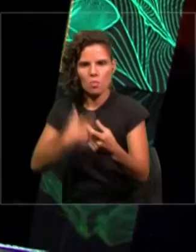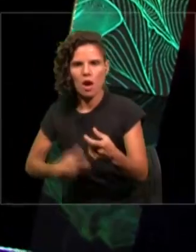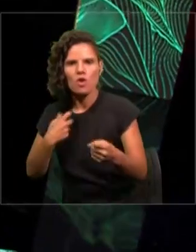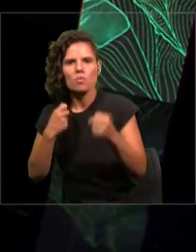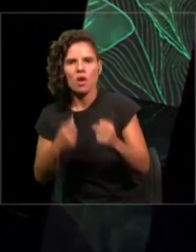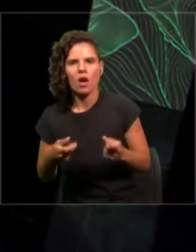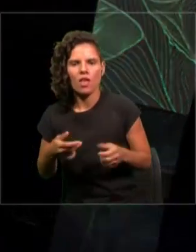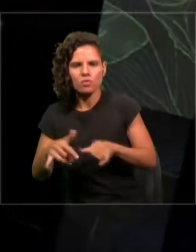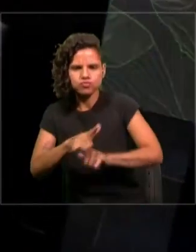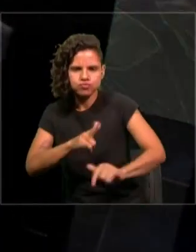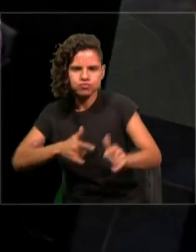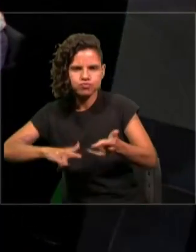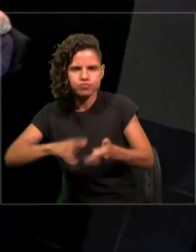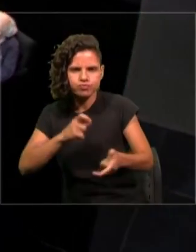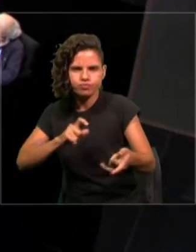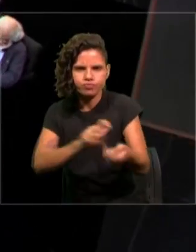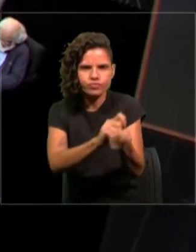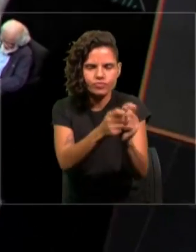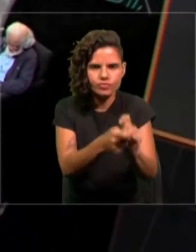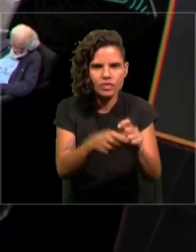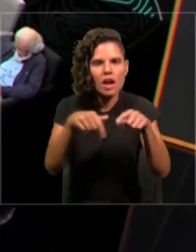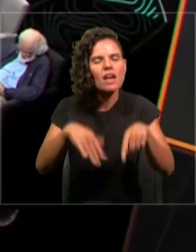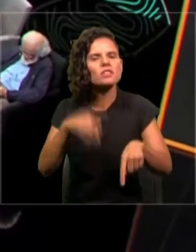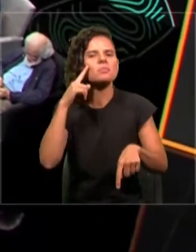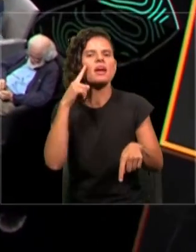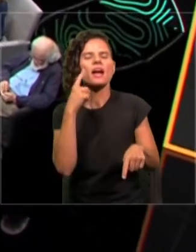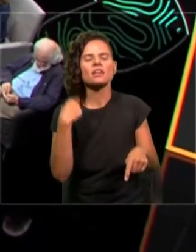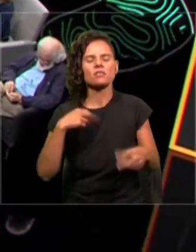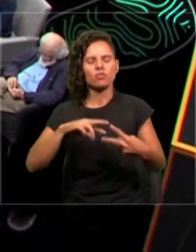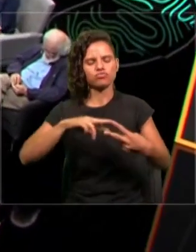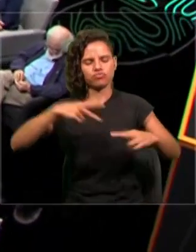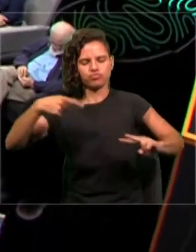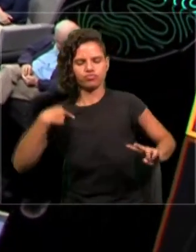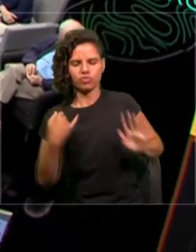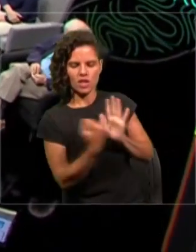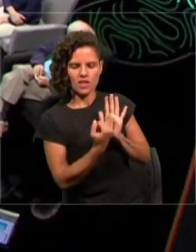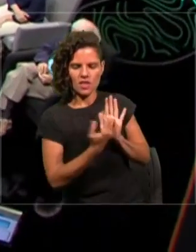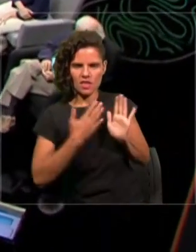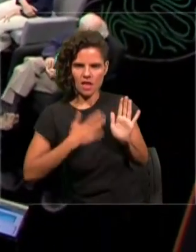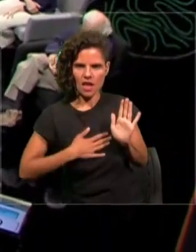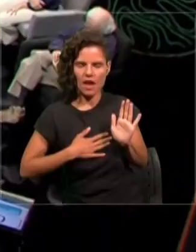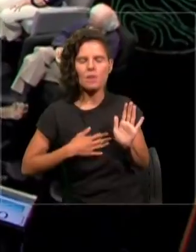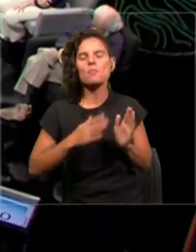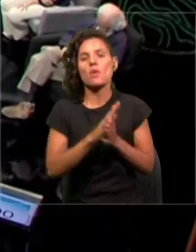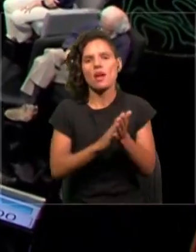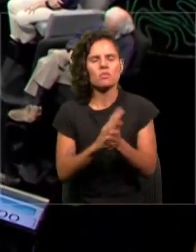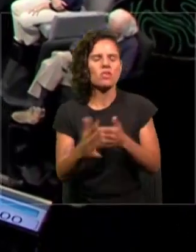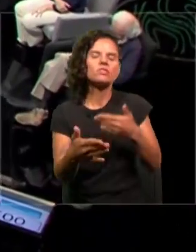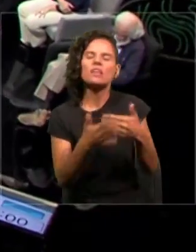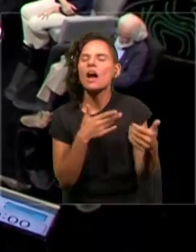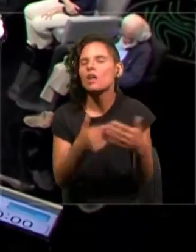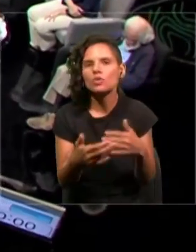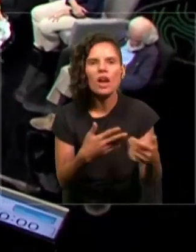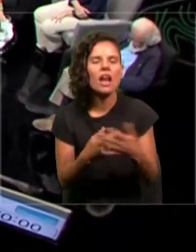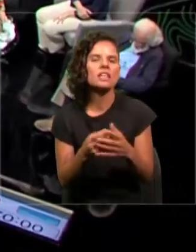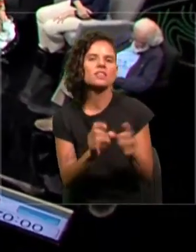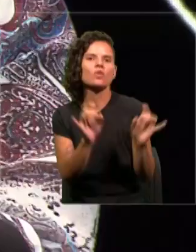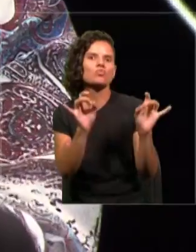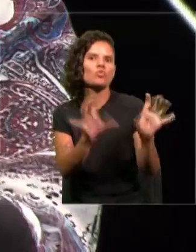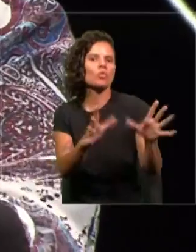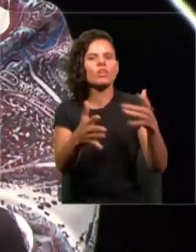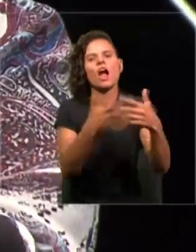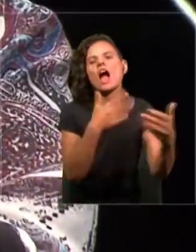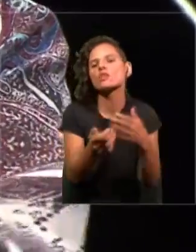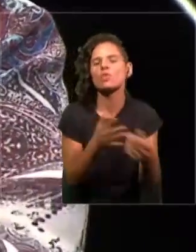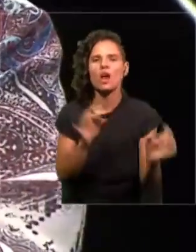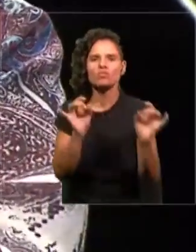A lo largo de los tiempos, este esencialismo biológico, esta idea de que la naturaleza era naturanda,